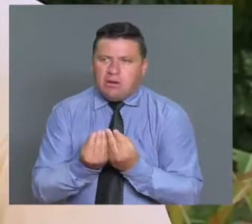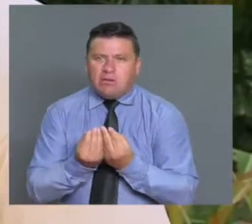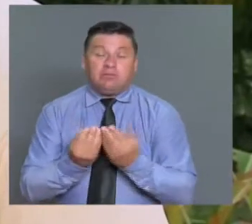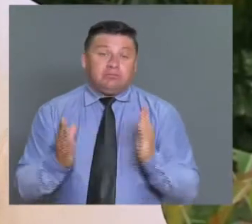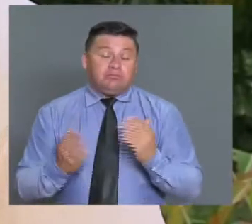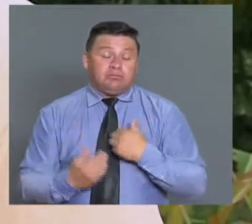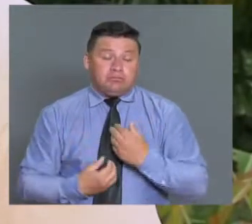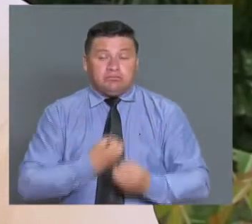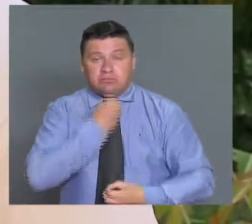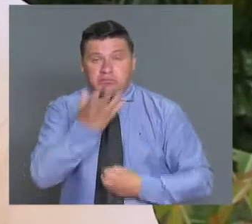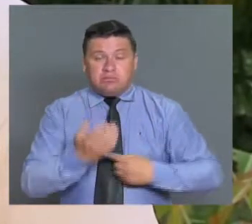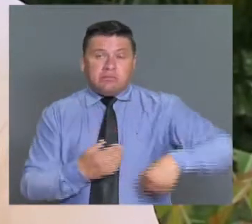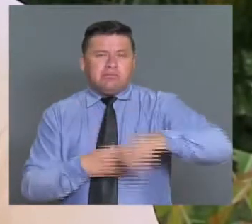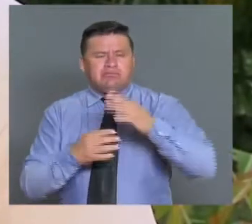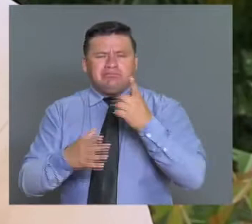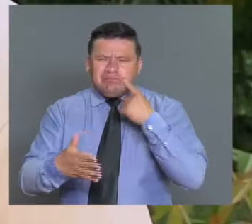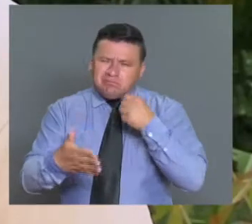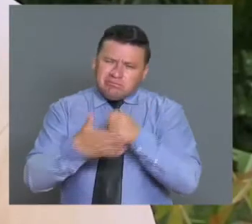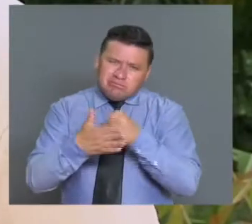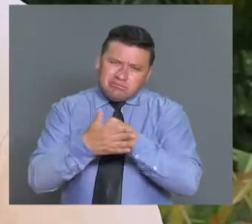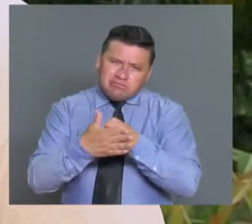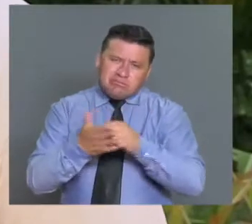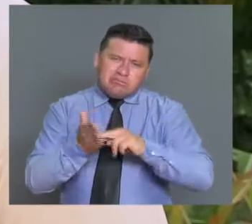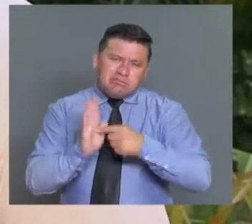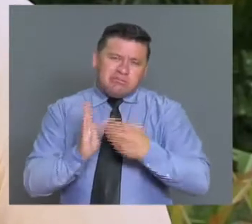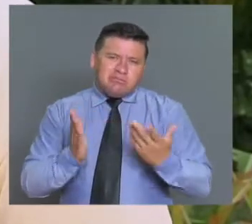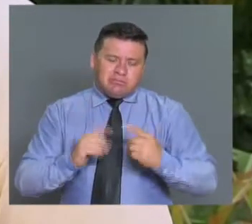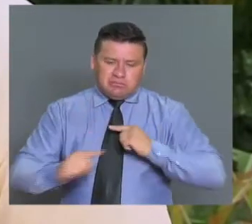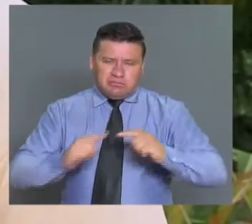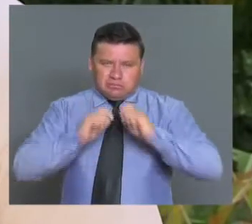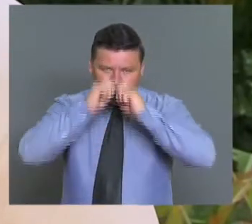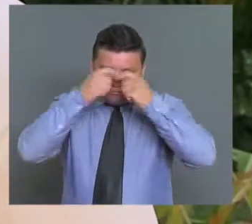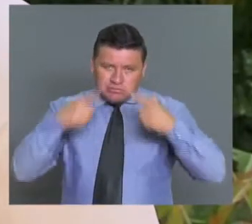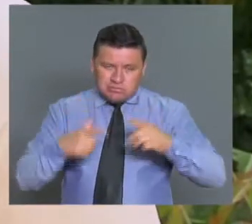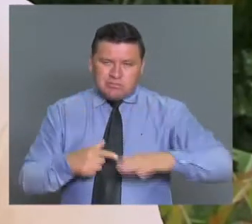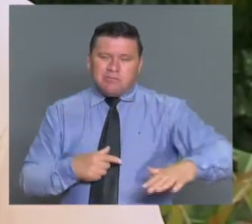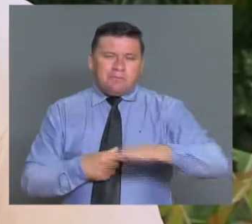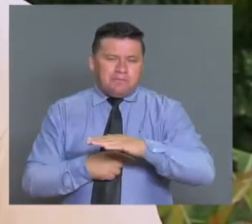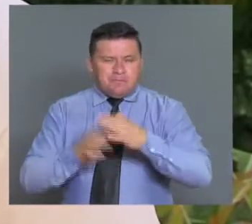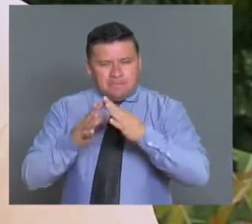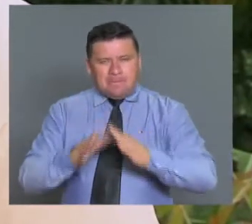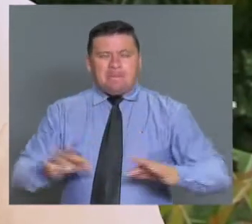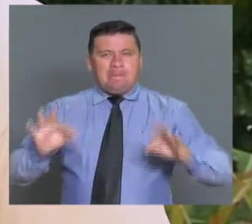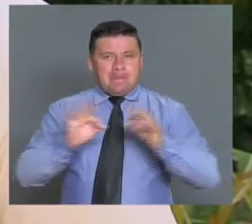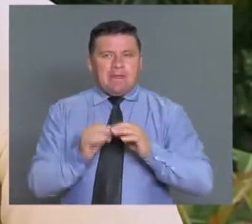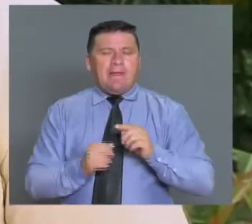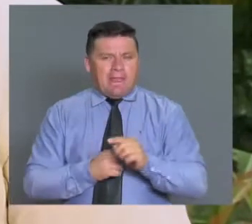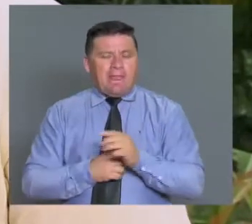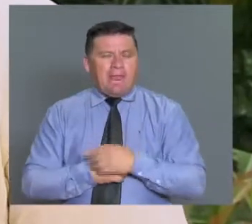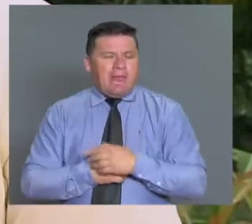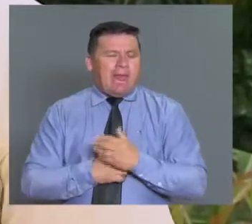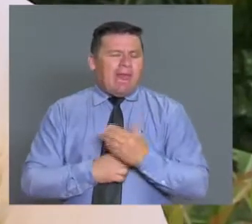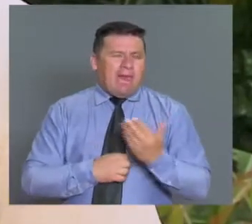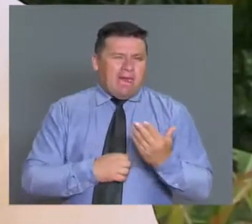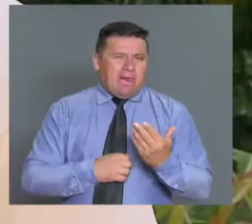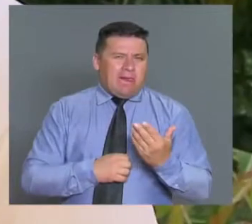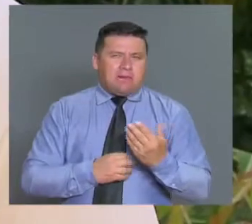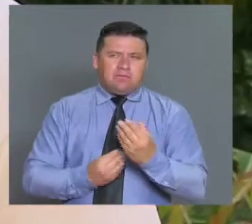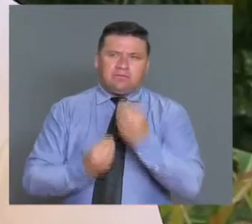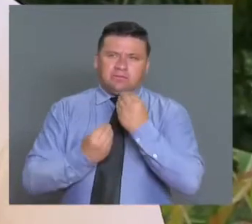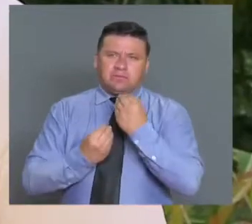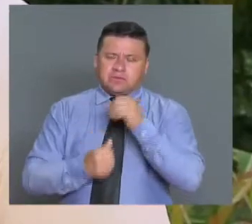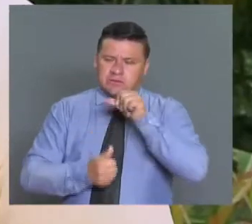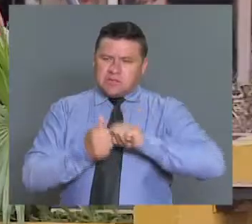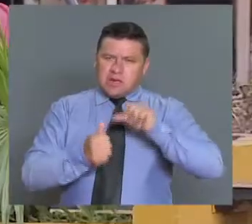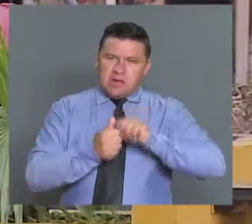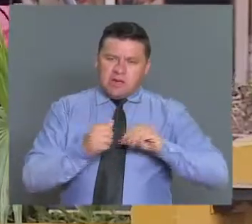y manifestarle la intención de lo que es la administración pública y la importancia que se tiene pues para la formación de cada